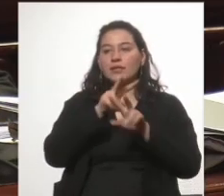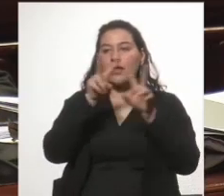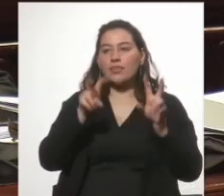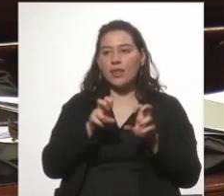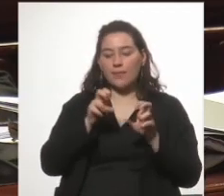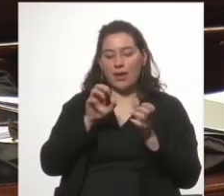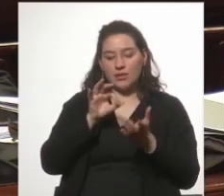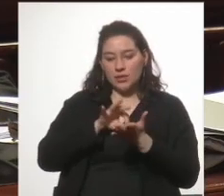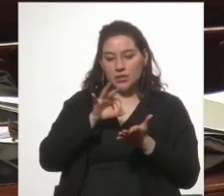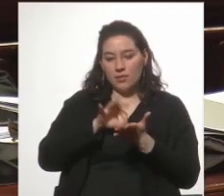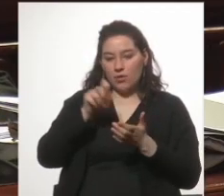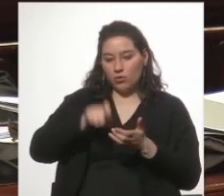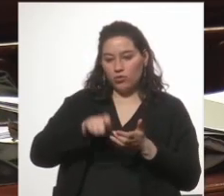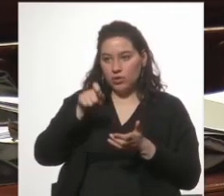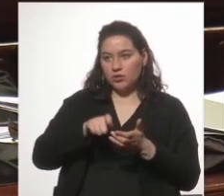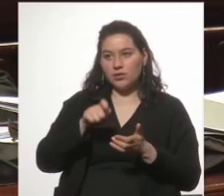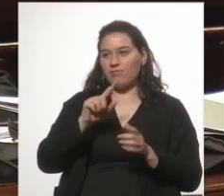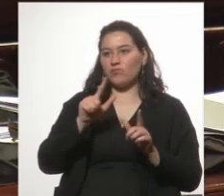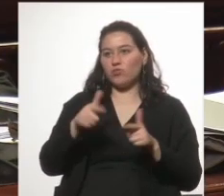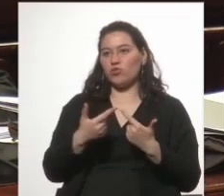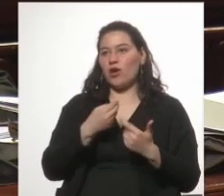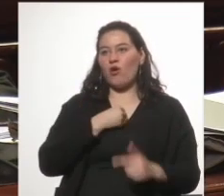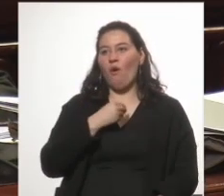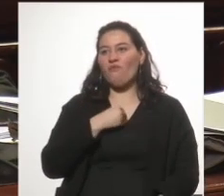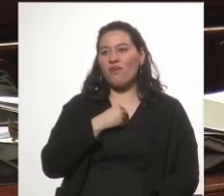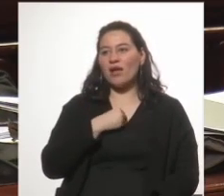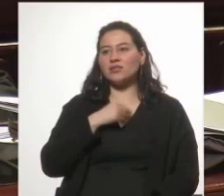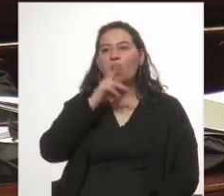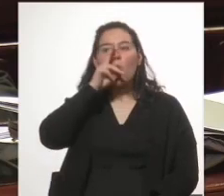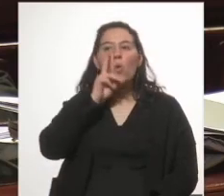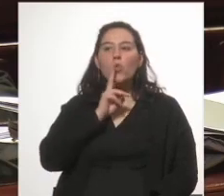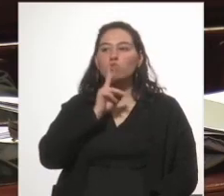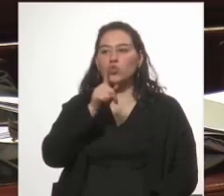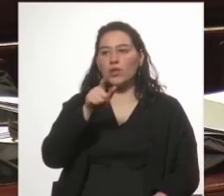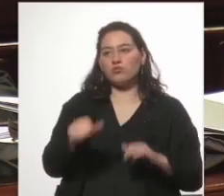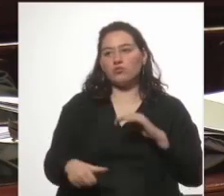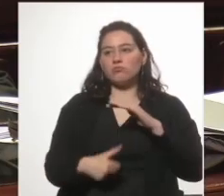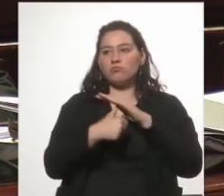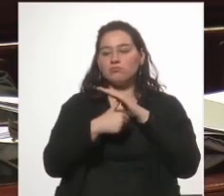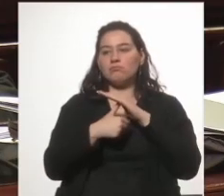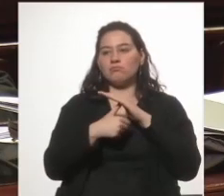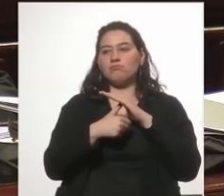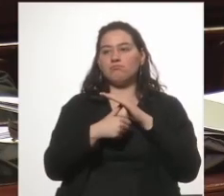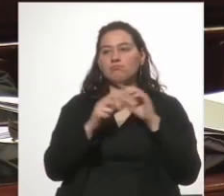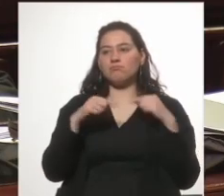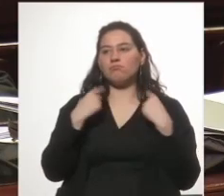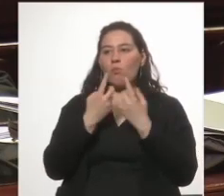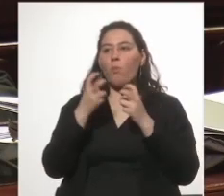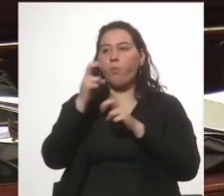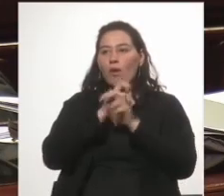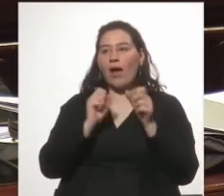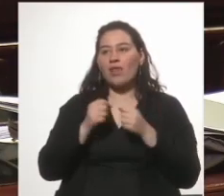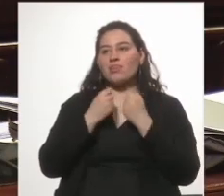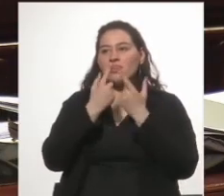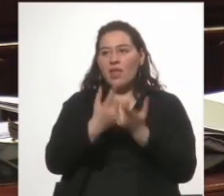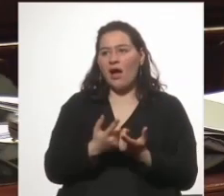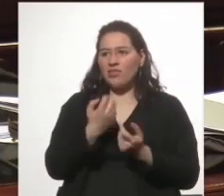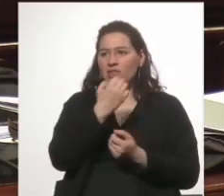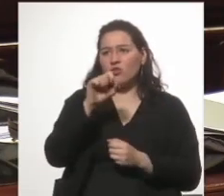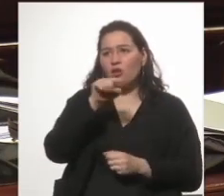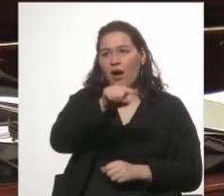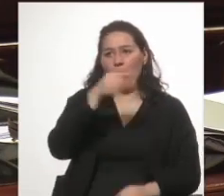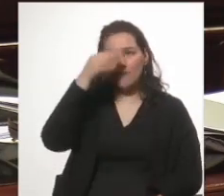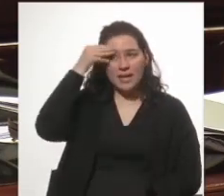que no nos merece confianza por su estructura ni por la conducta de su jerarca, es que se pretende imputar un delito al senador Manini